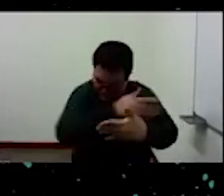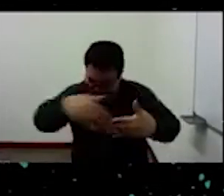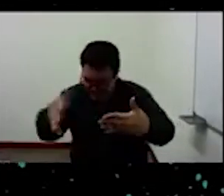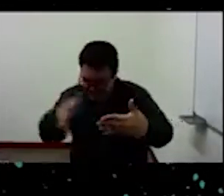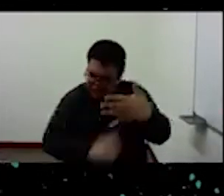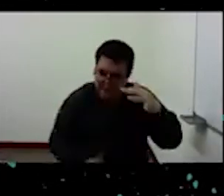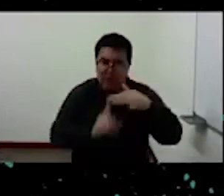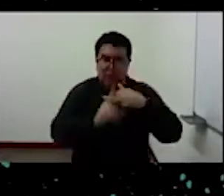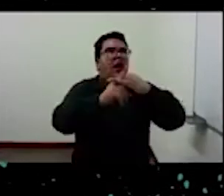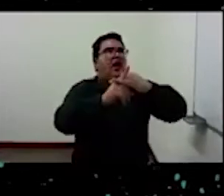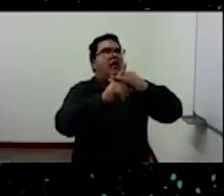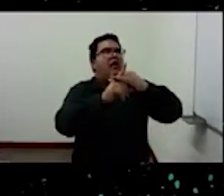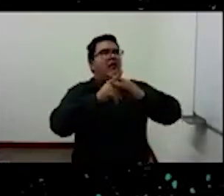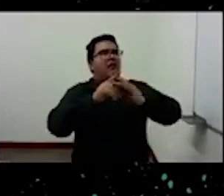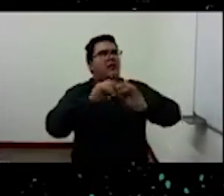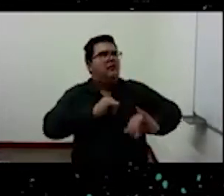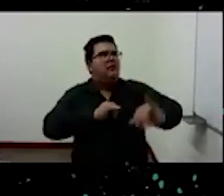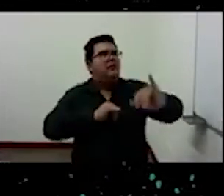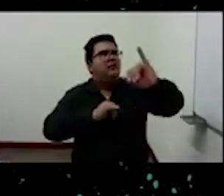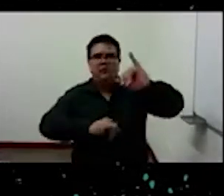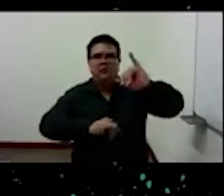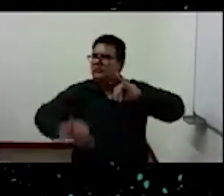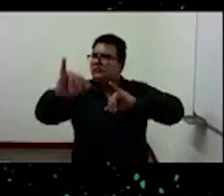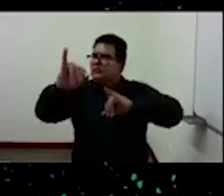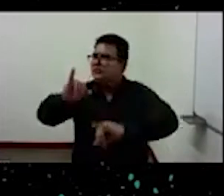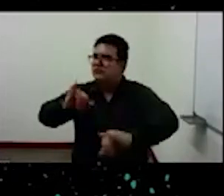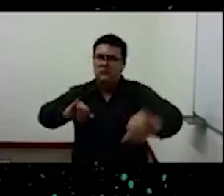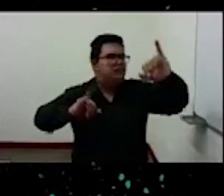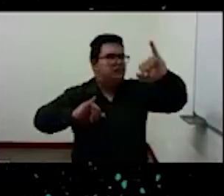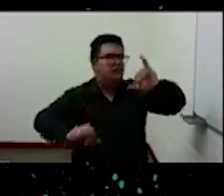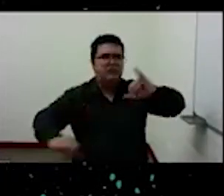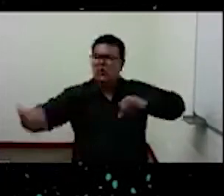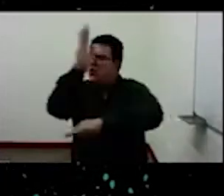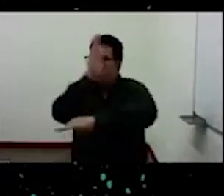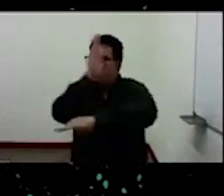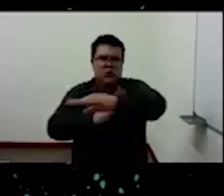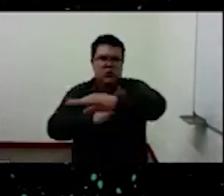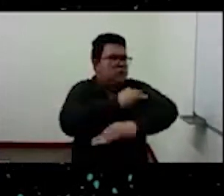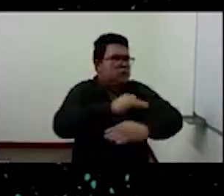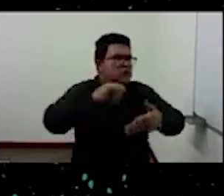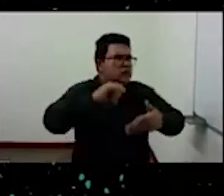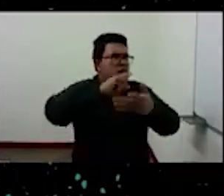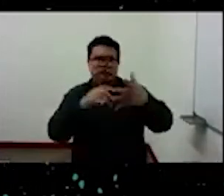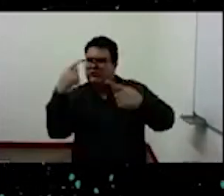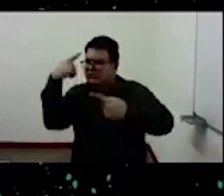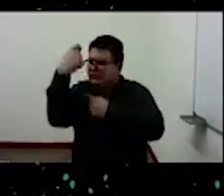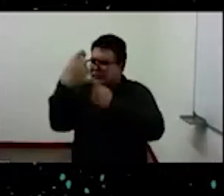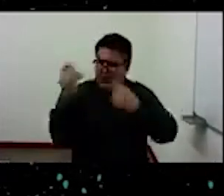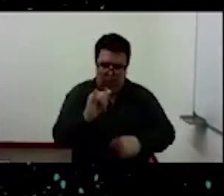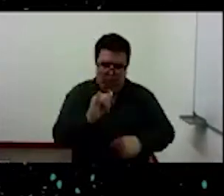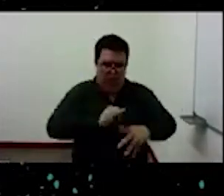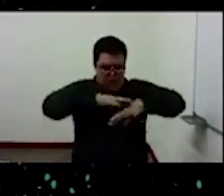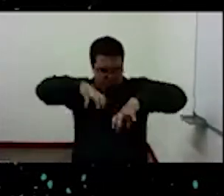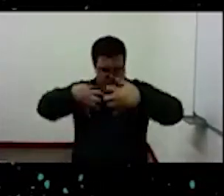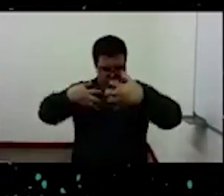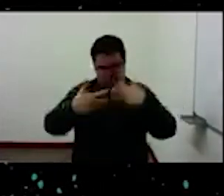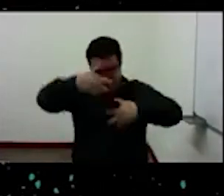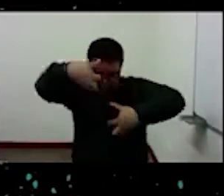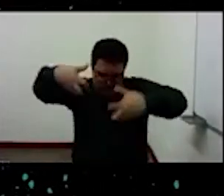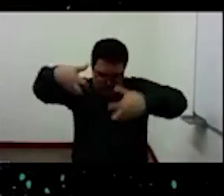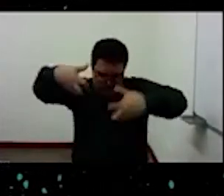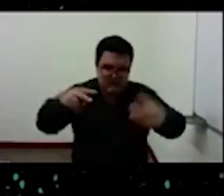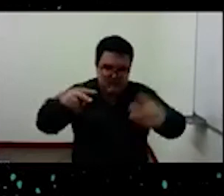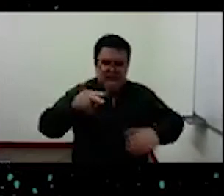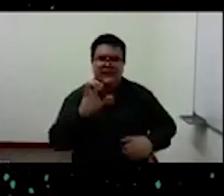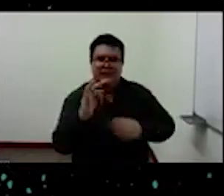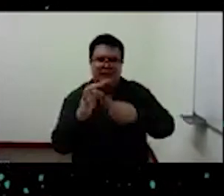la singularidad, en el sentido en que el diagrama es el descuartizamiento de la individualidad. Nietzsche narra un